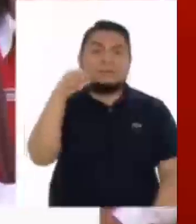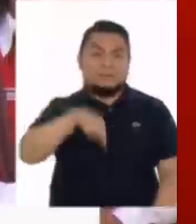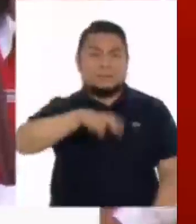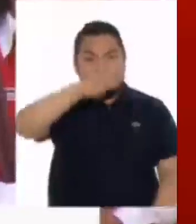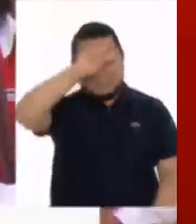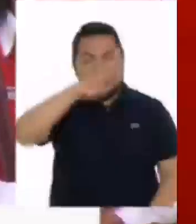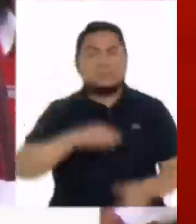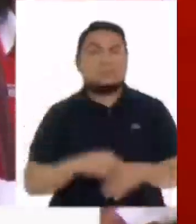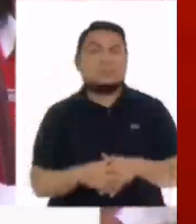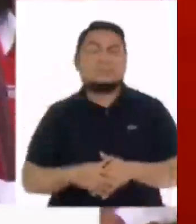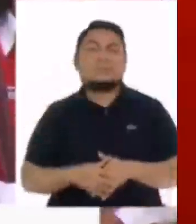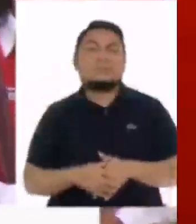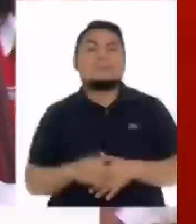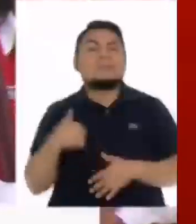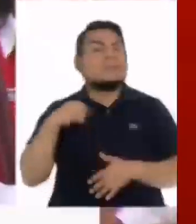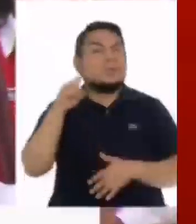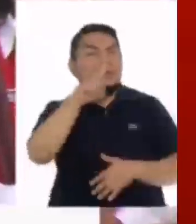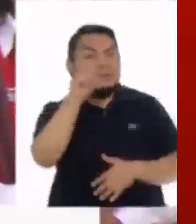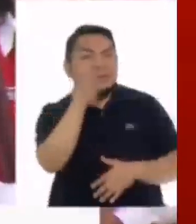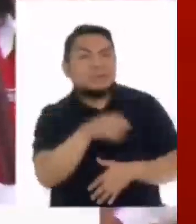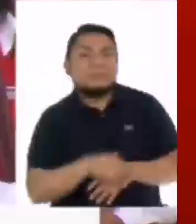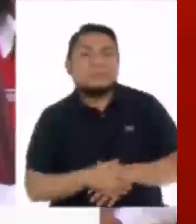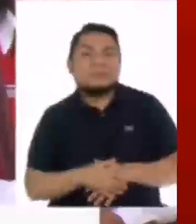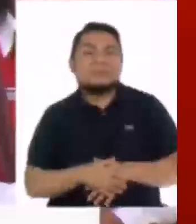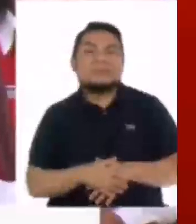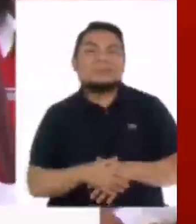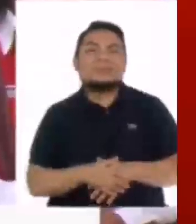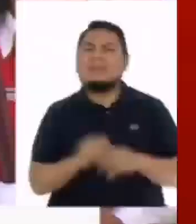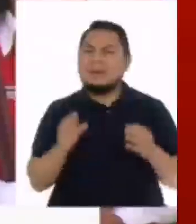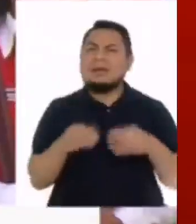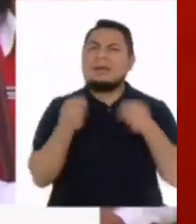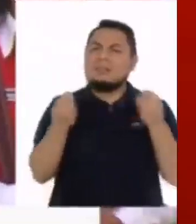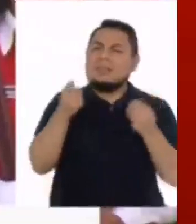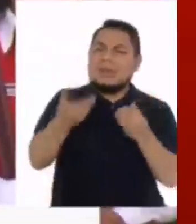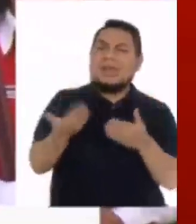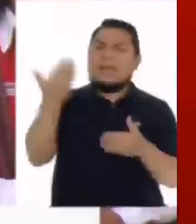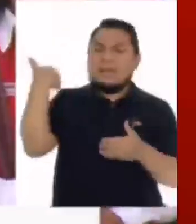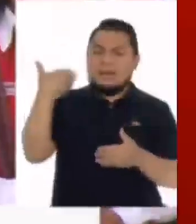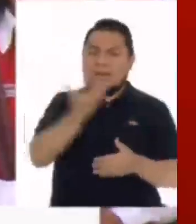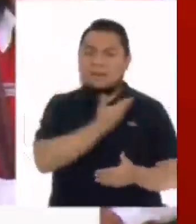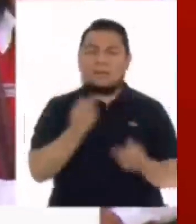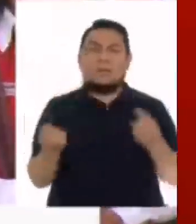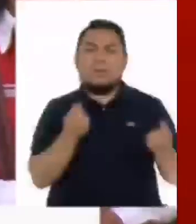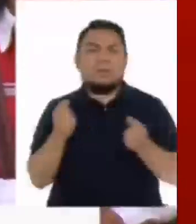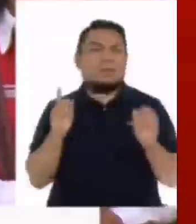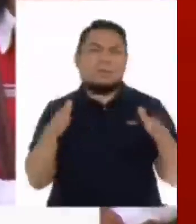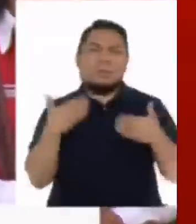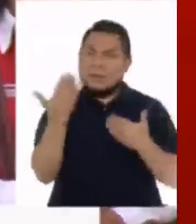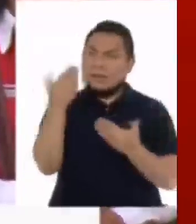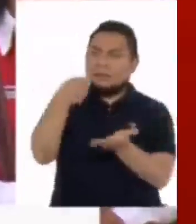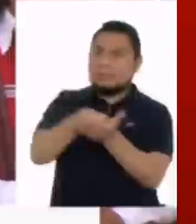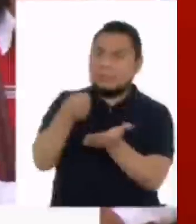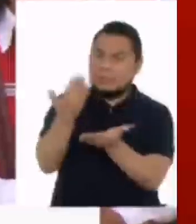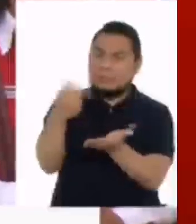Estado. Pregunto, ¿por qué los anteriores gobiernos no han podido